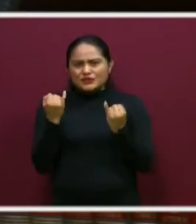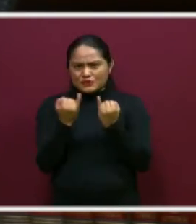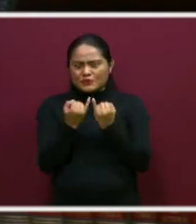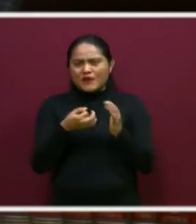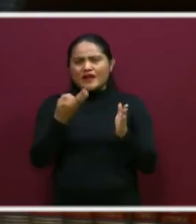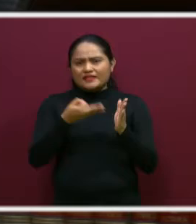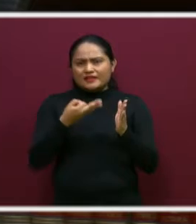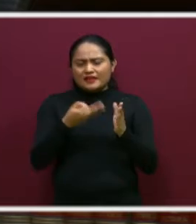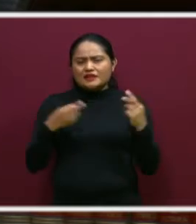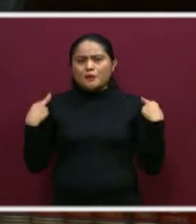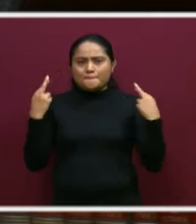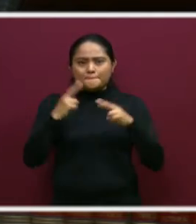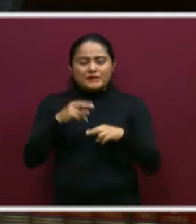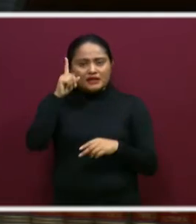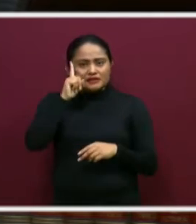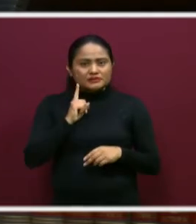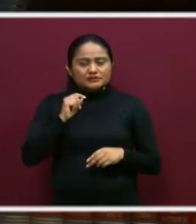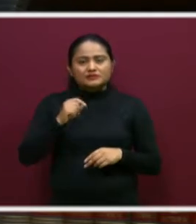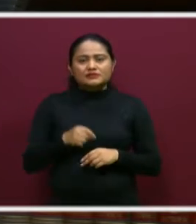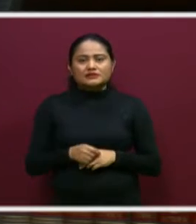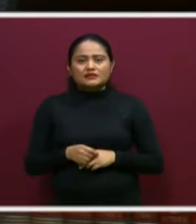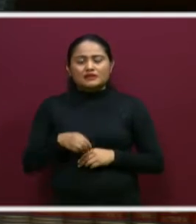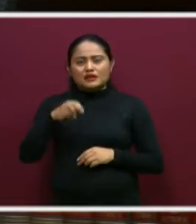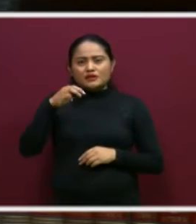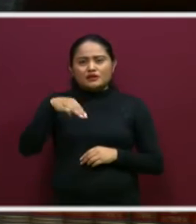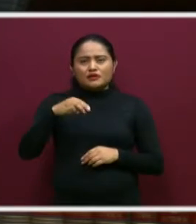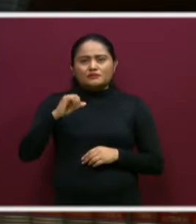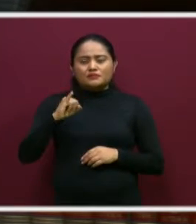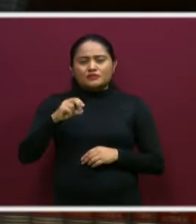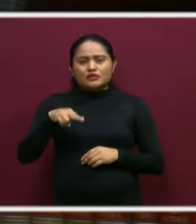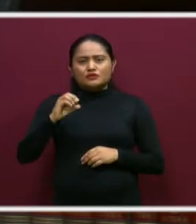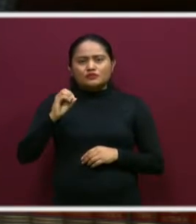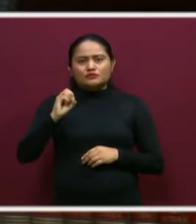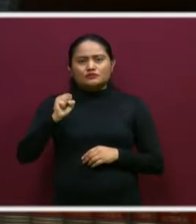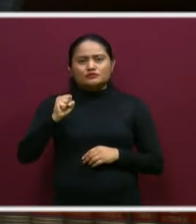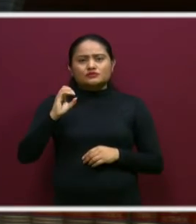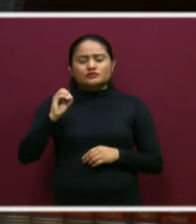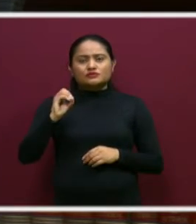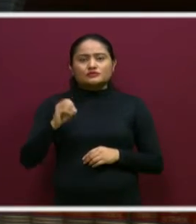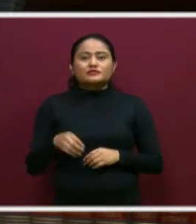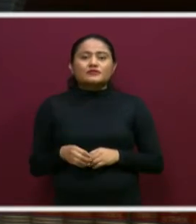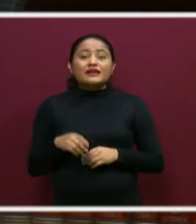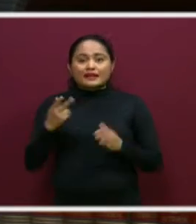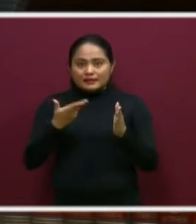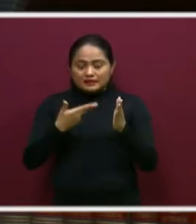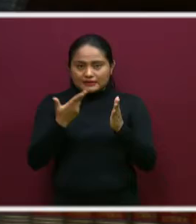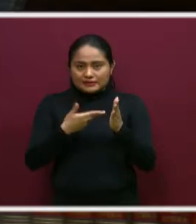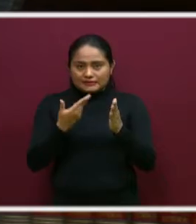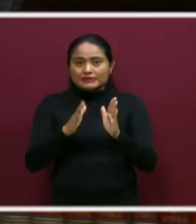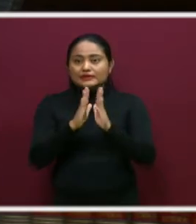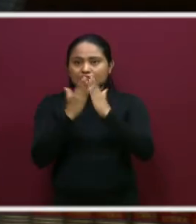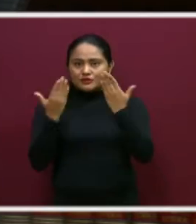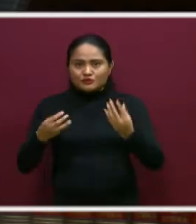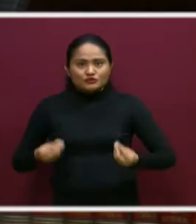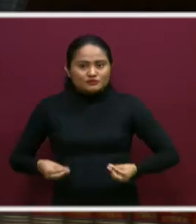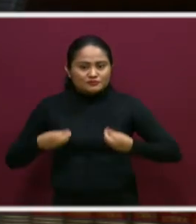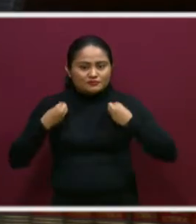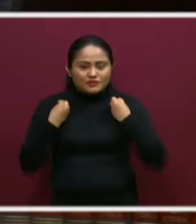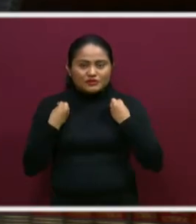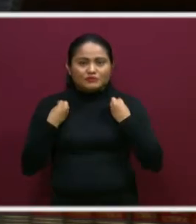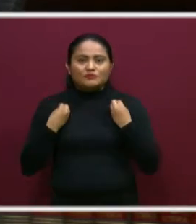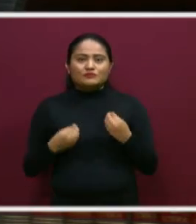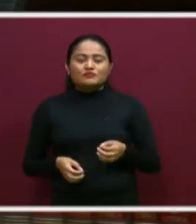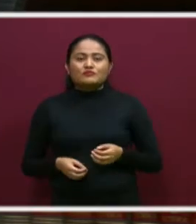mohoso que ya fue ganadora de artes plásticas también el taller se llama libros vivos y arquitectura en papel este